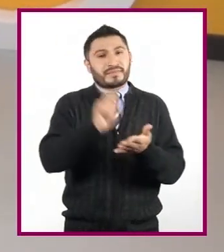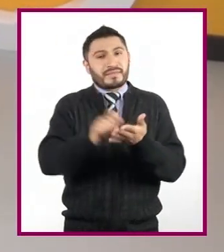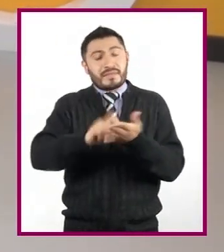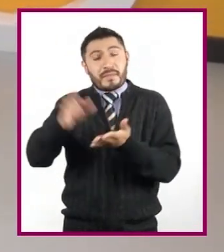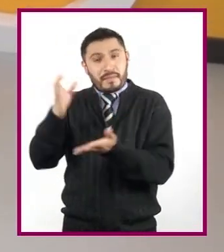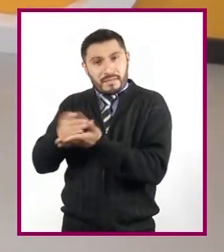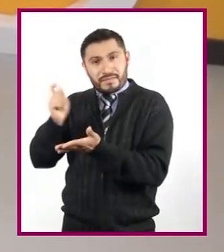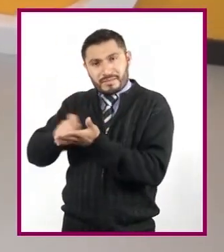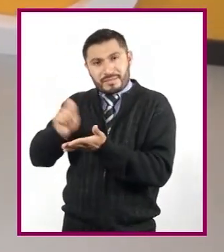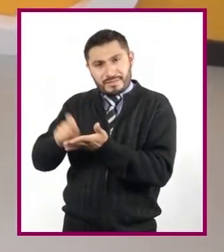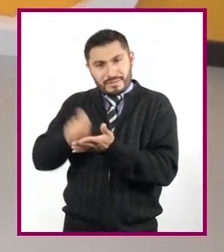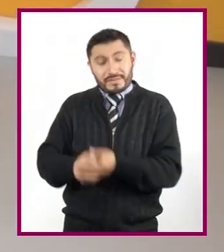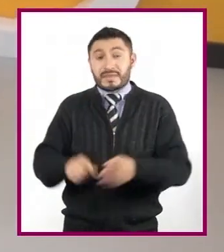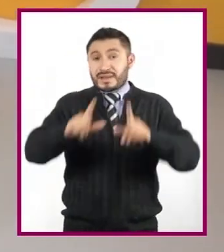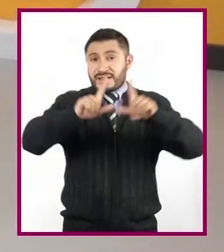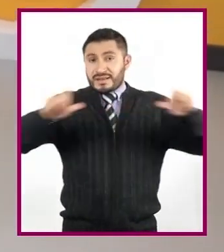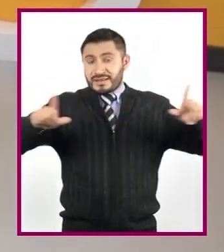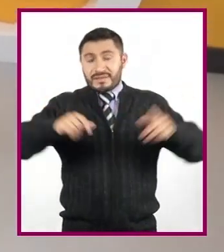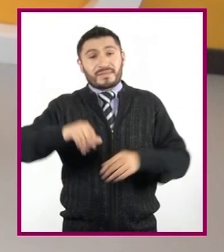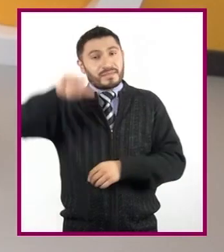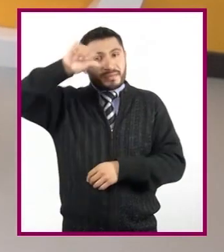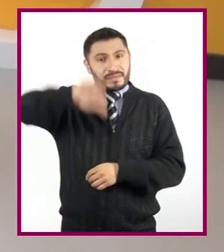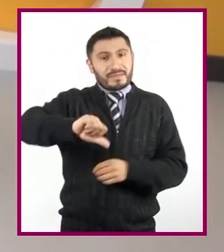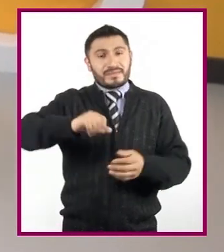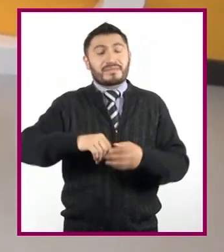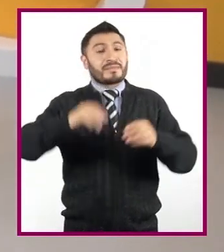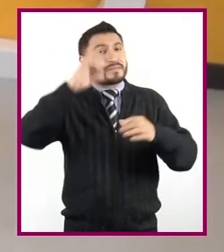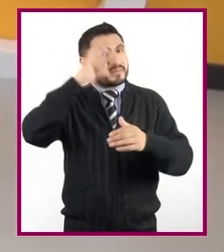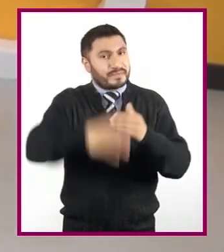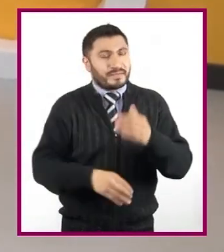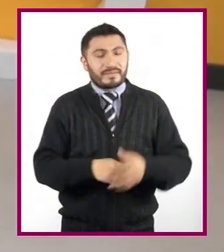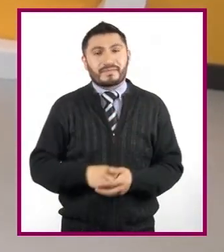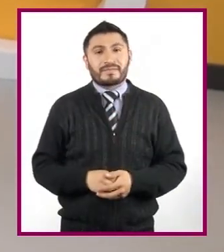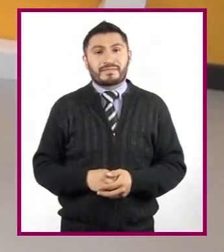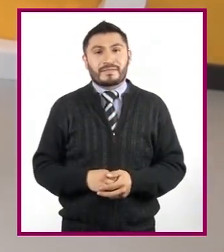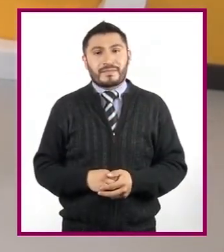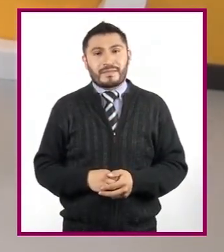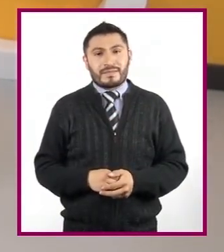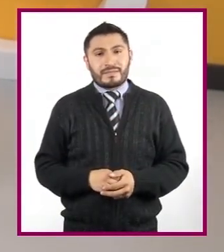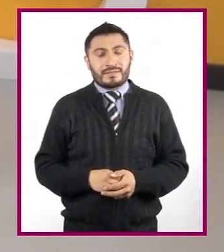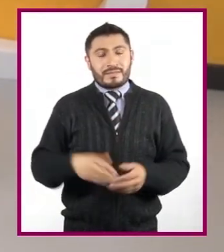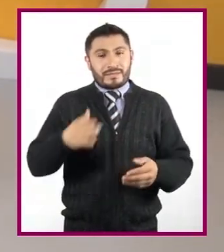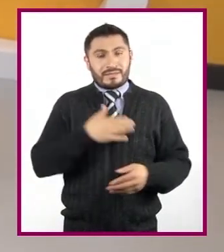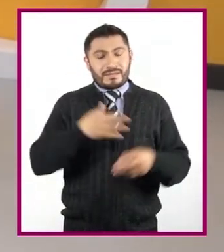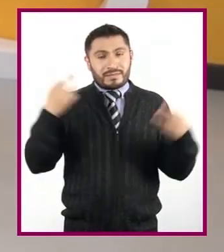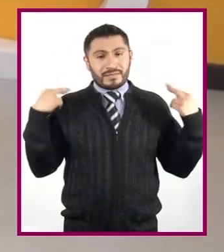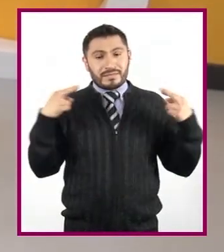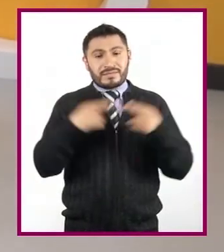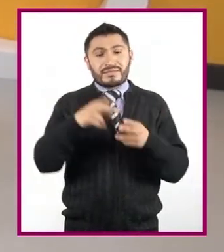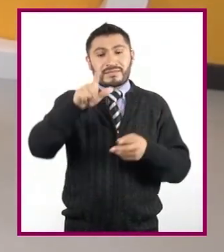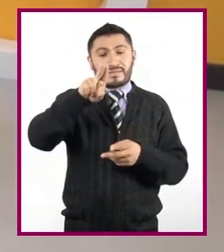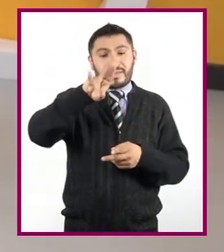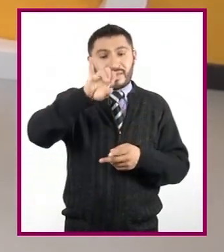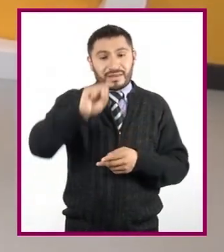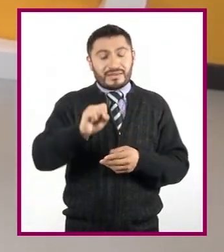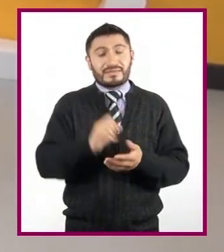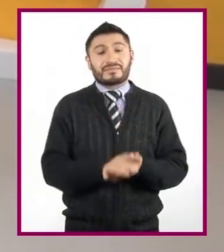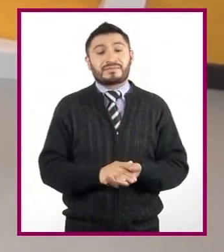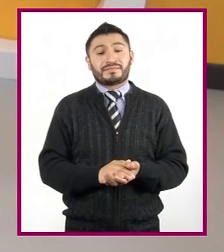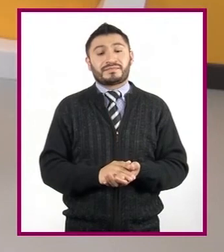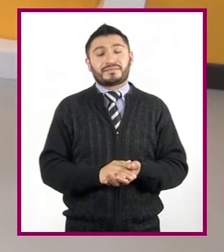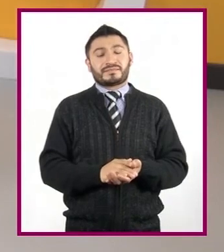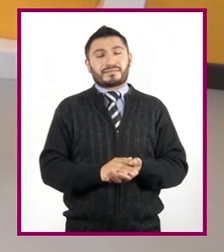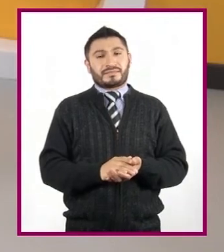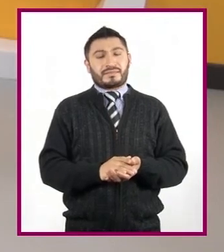cuaderno. Listo. Por el momento terminamos. Soy el profesor Luis Miguel Villarreal Matías.